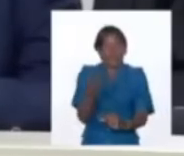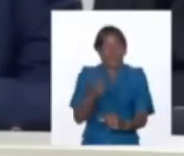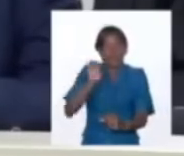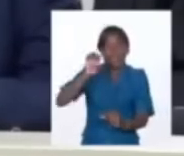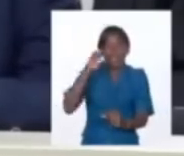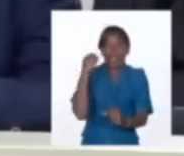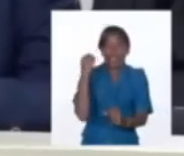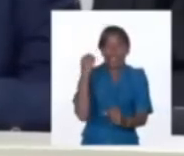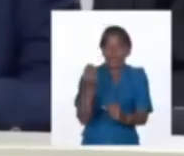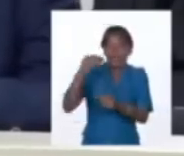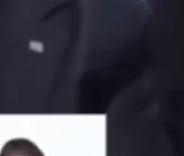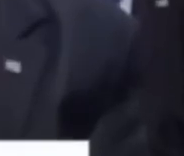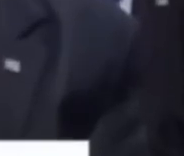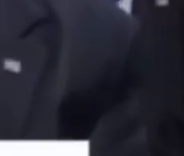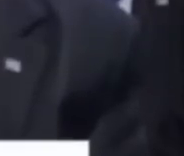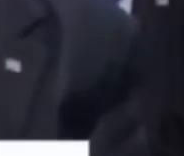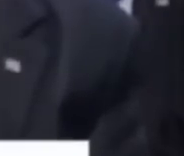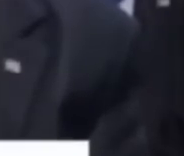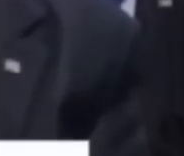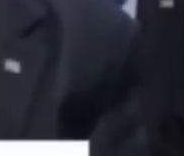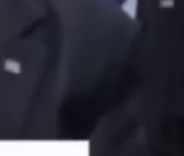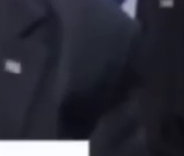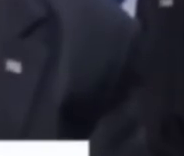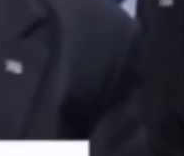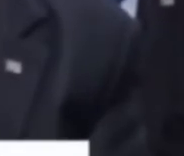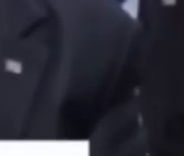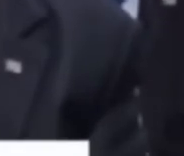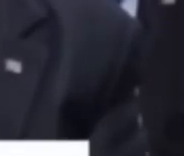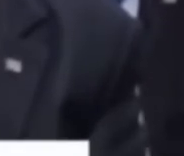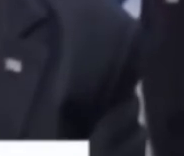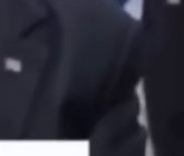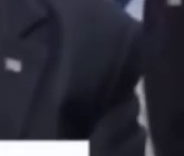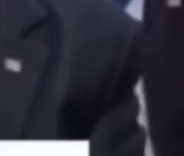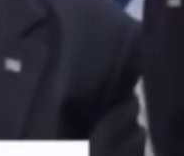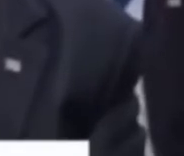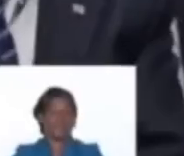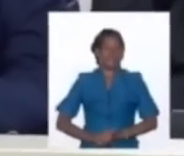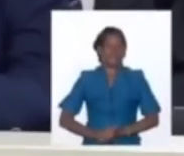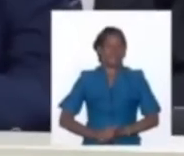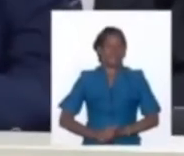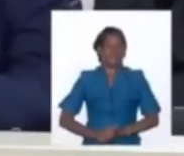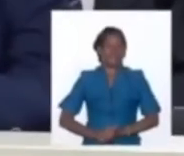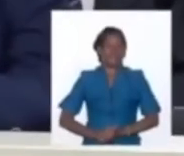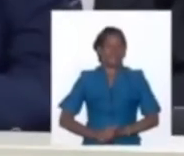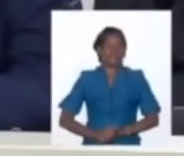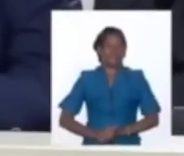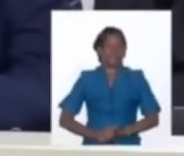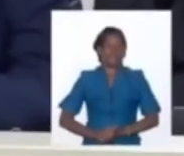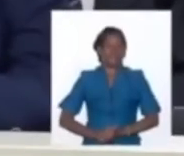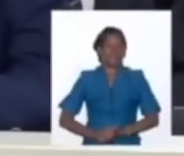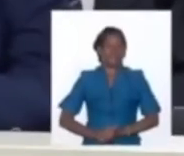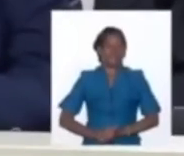de escala a partir de la ampliación de los mercados esto economías